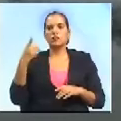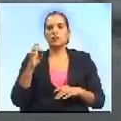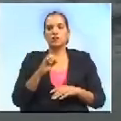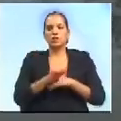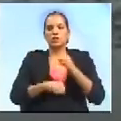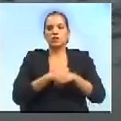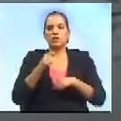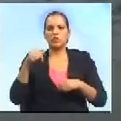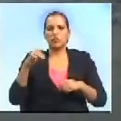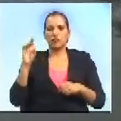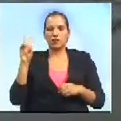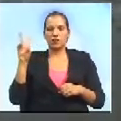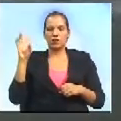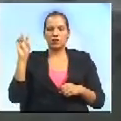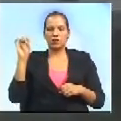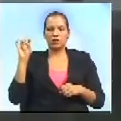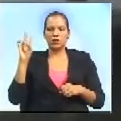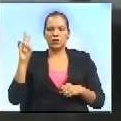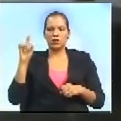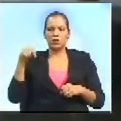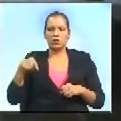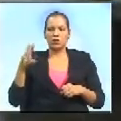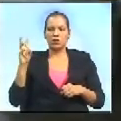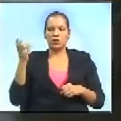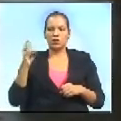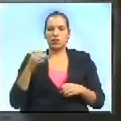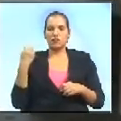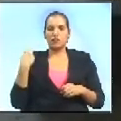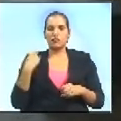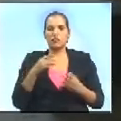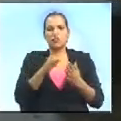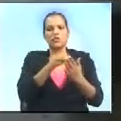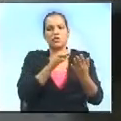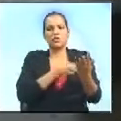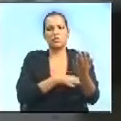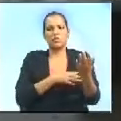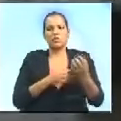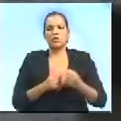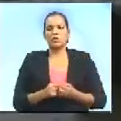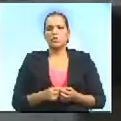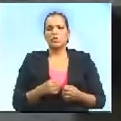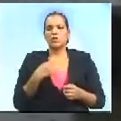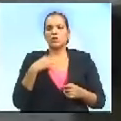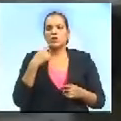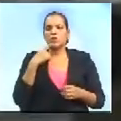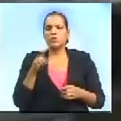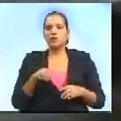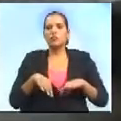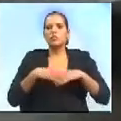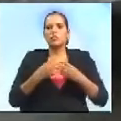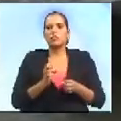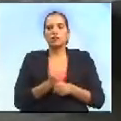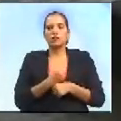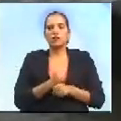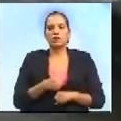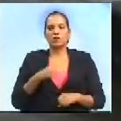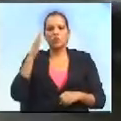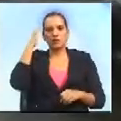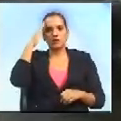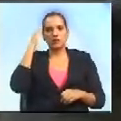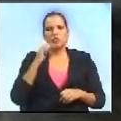o principios del 2016, ya se tiene listo el plan de contingencia para mitigar el impacto de